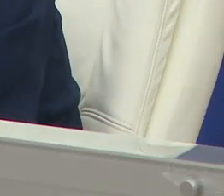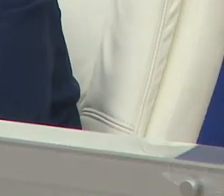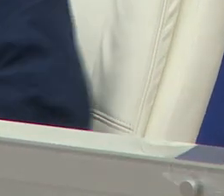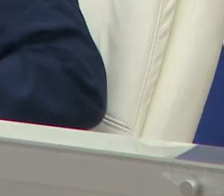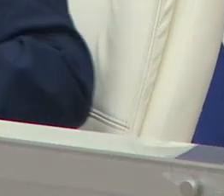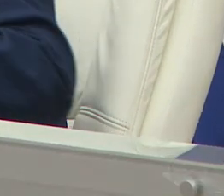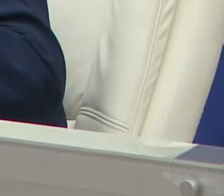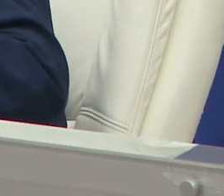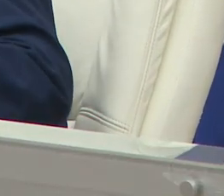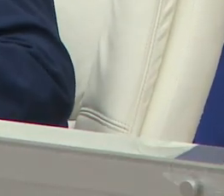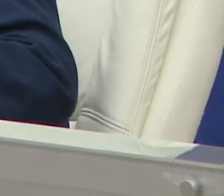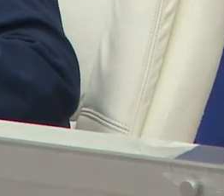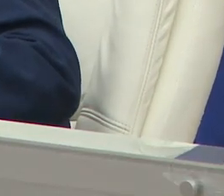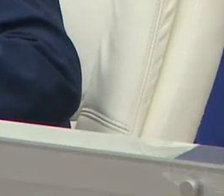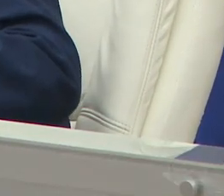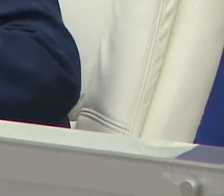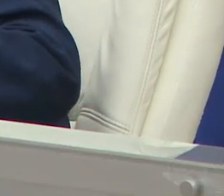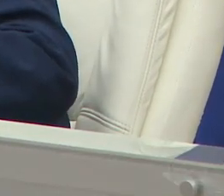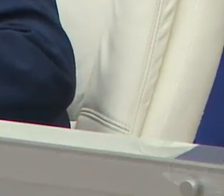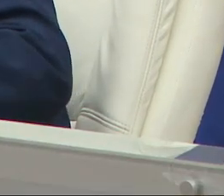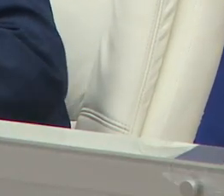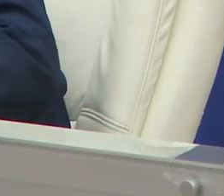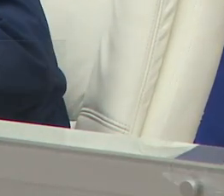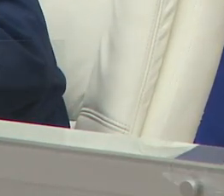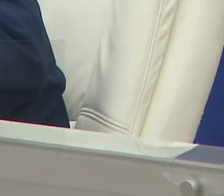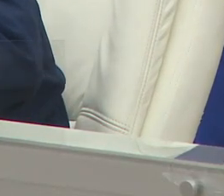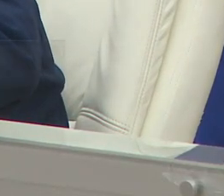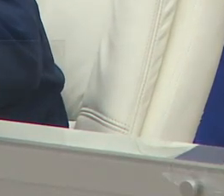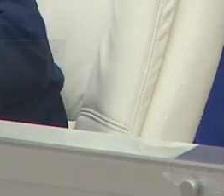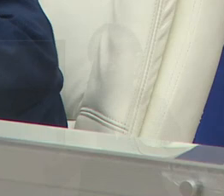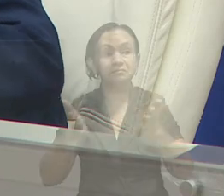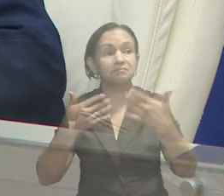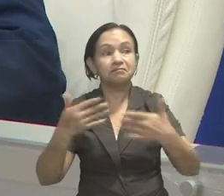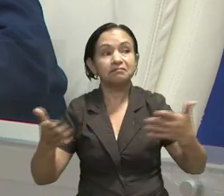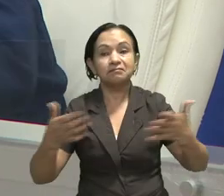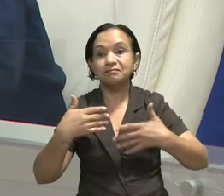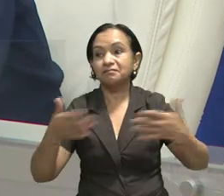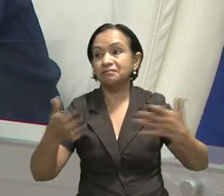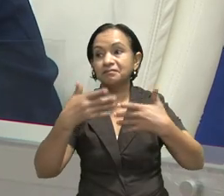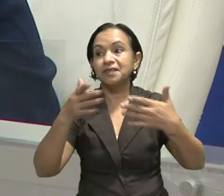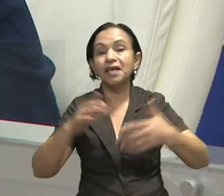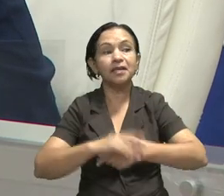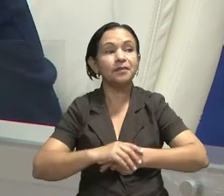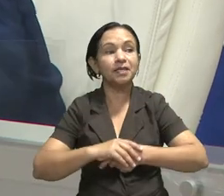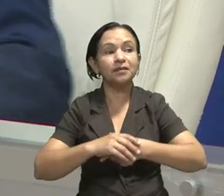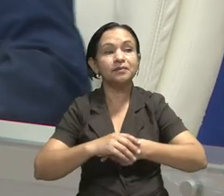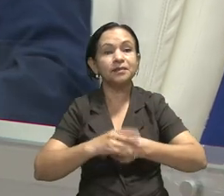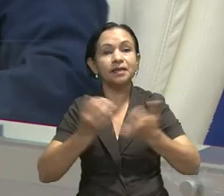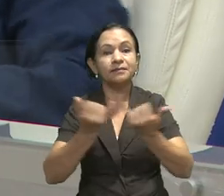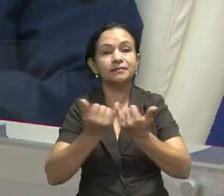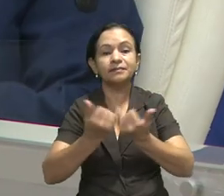presentes. Se aprueba en lo general el dictamen presentado.